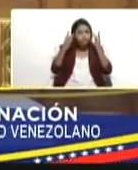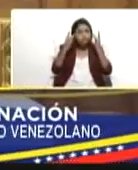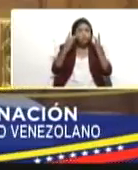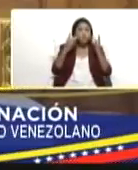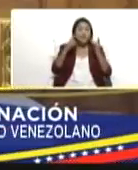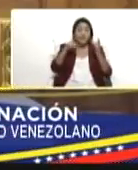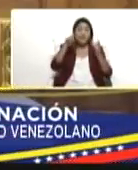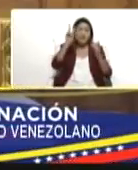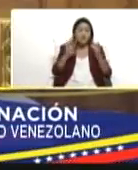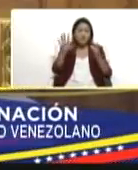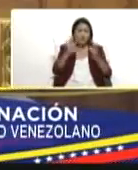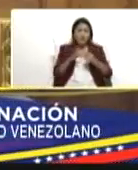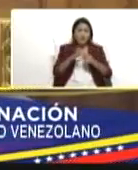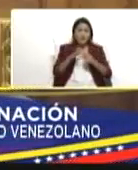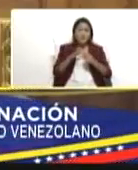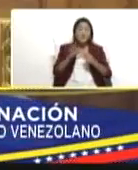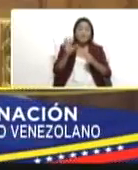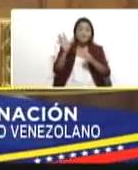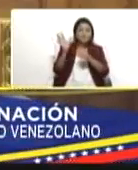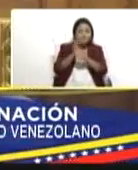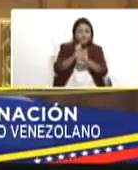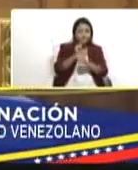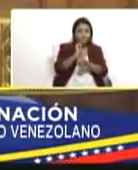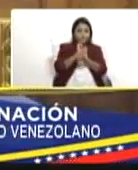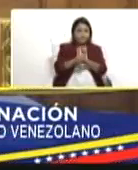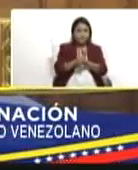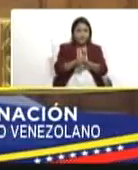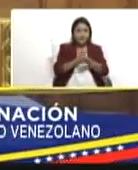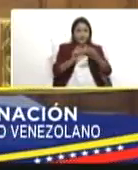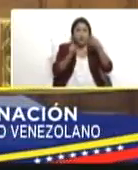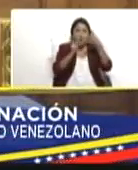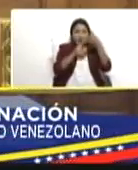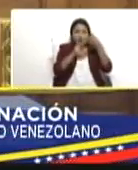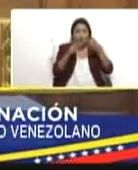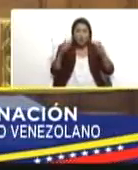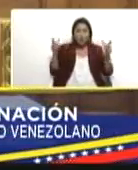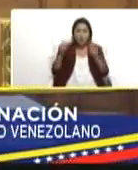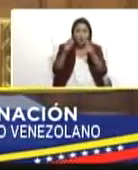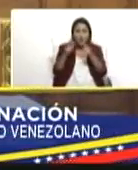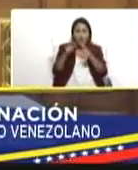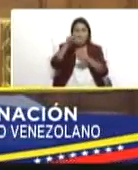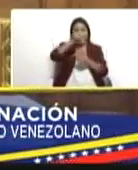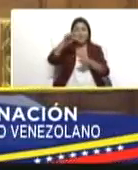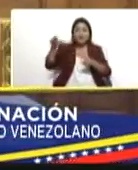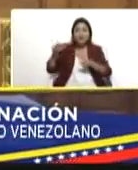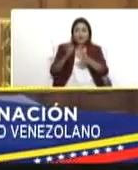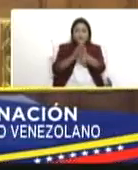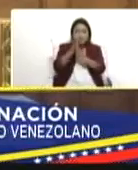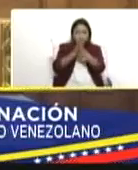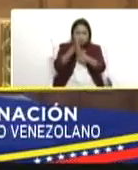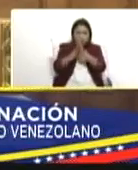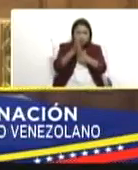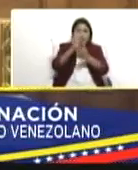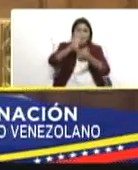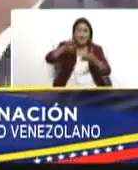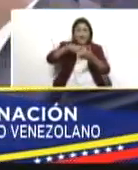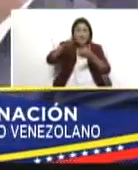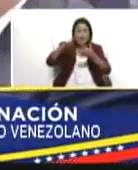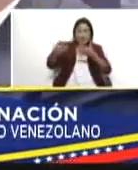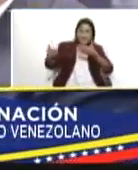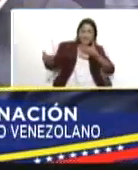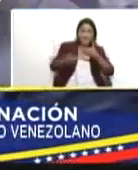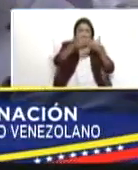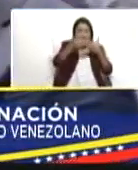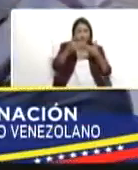nacional se capturó al cuarto grupo de conspiradores que tenían nada más y